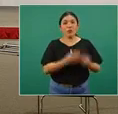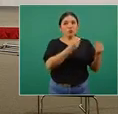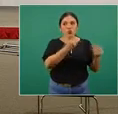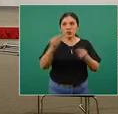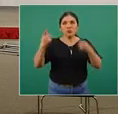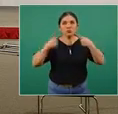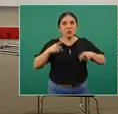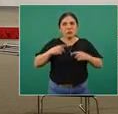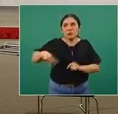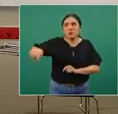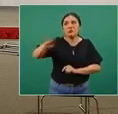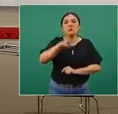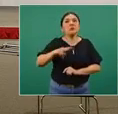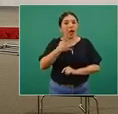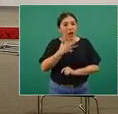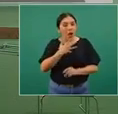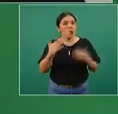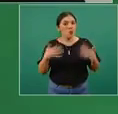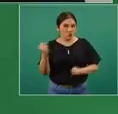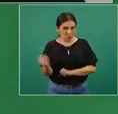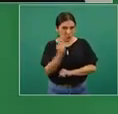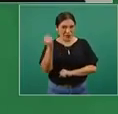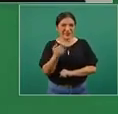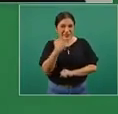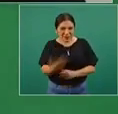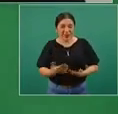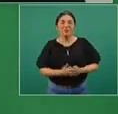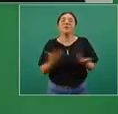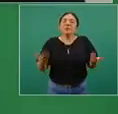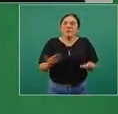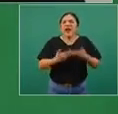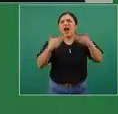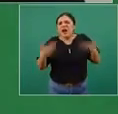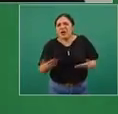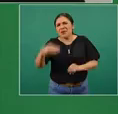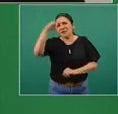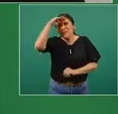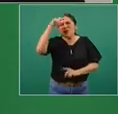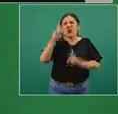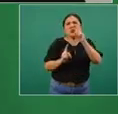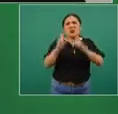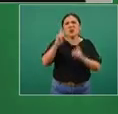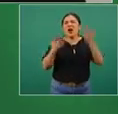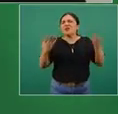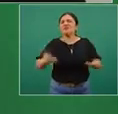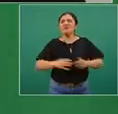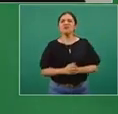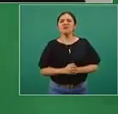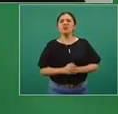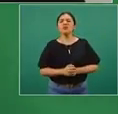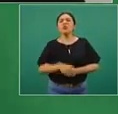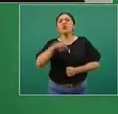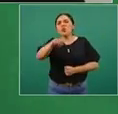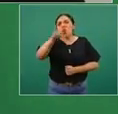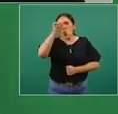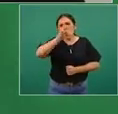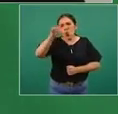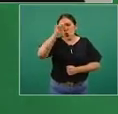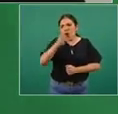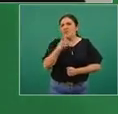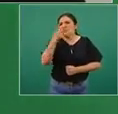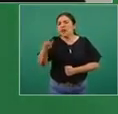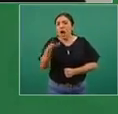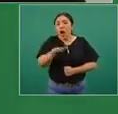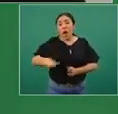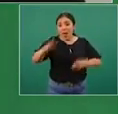bastante población, afortunadamente. Y pues ahora nos queda la duda, por ejemplo, ¿qué recomendaciones le podrían dar a